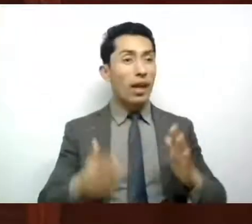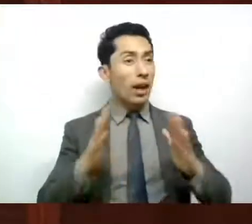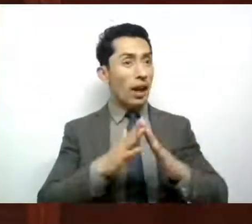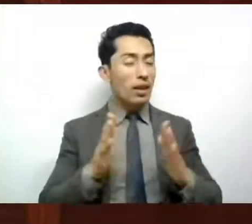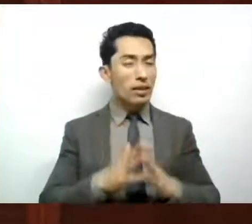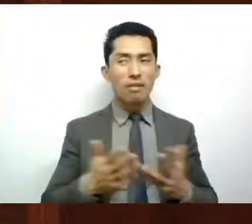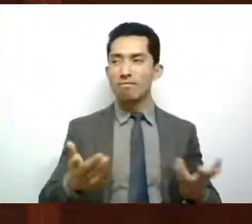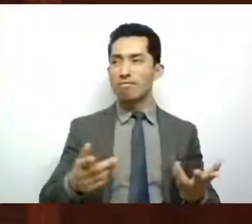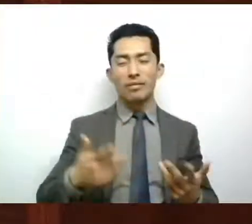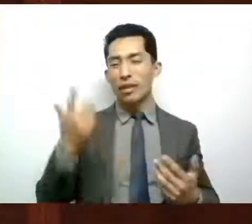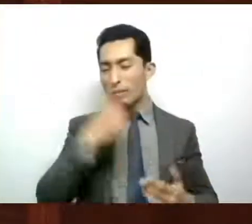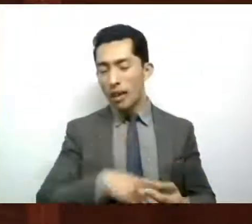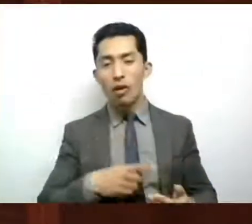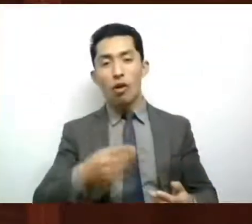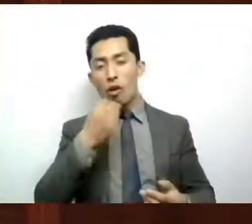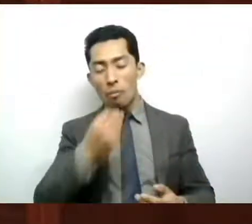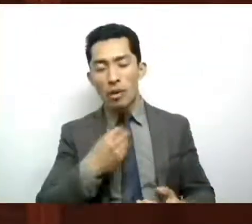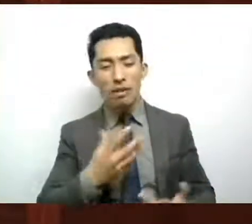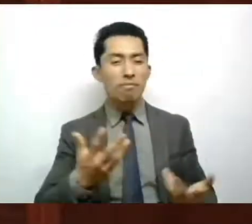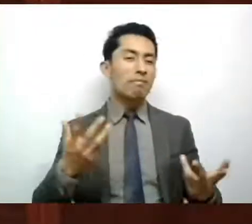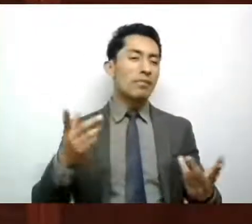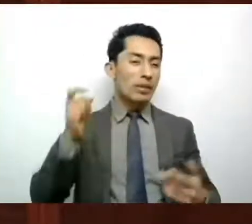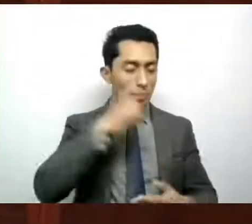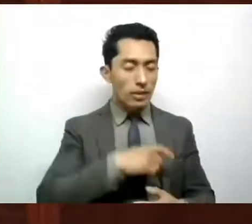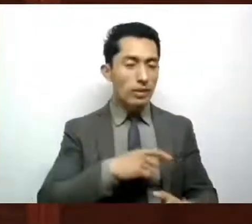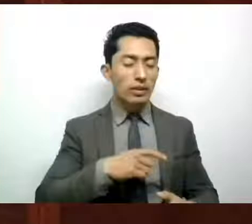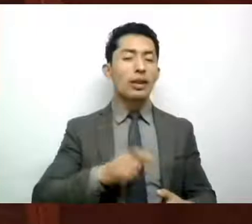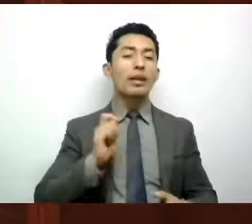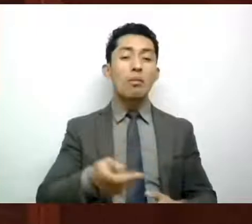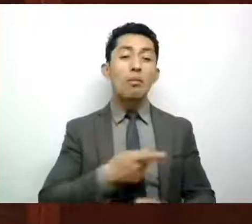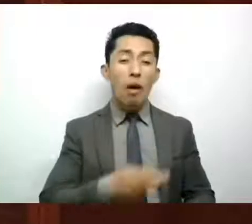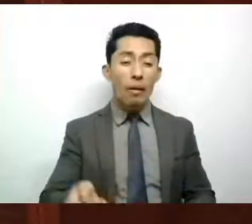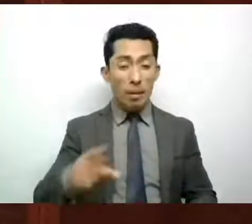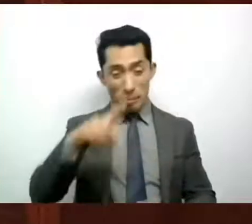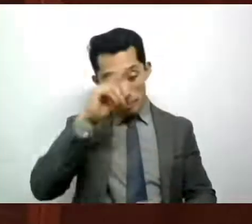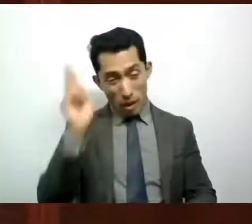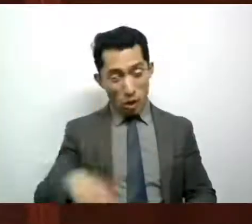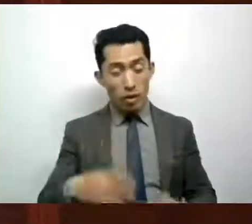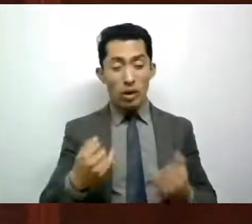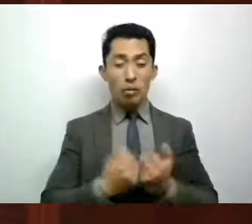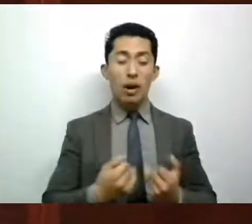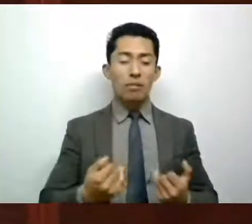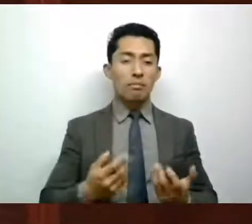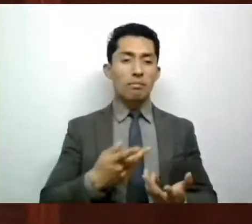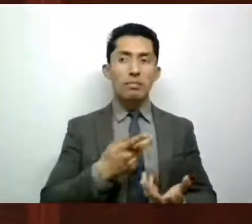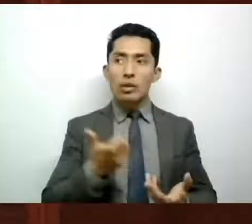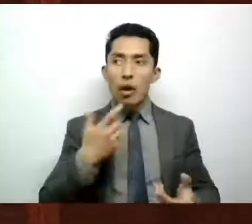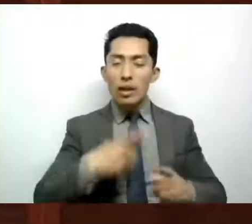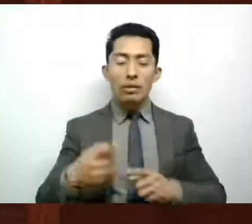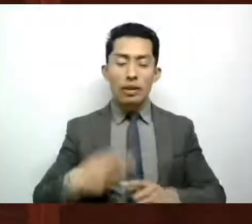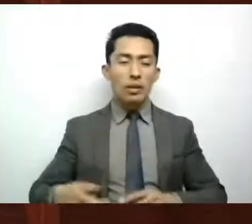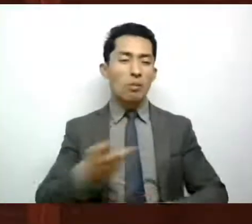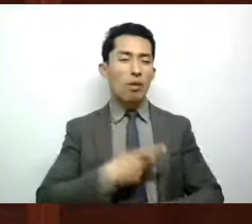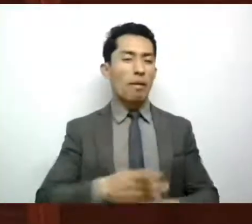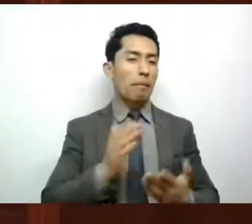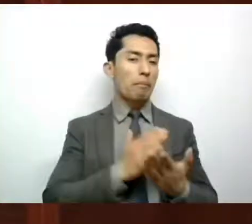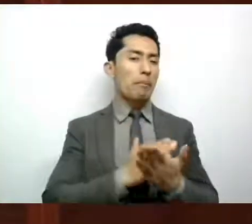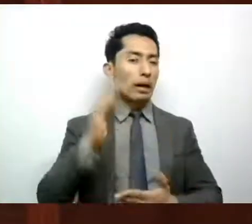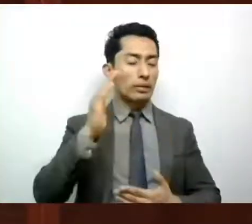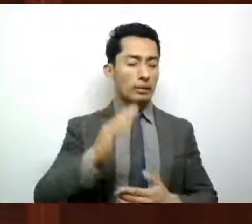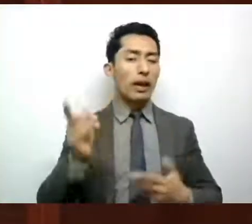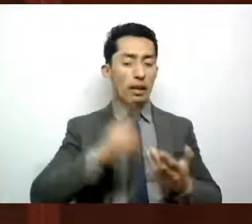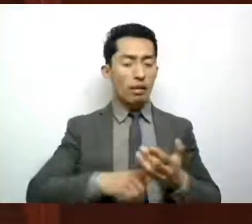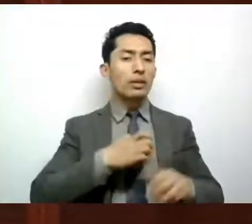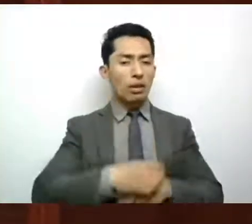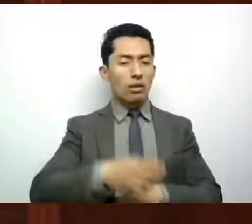en la vivienda, en la alimentación, aumento de pobres y aumento de la pobreza. En nuestro Estado